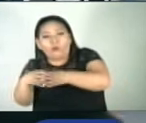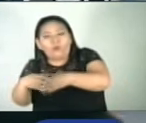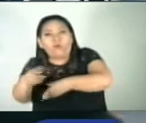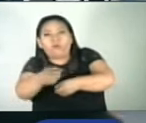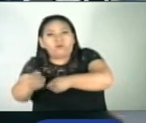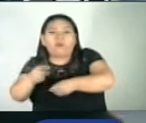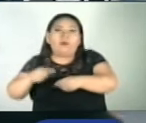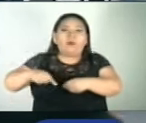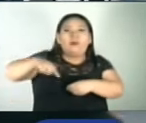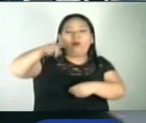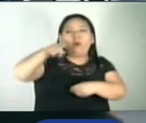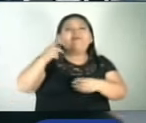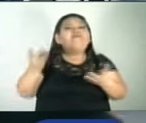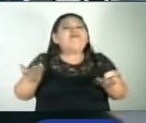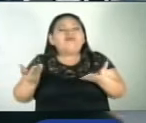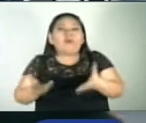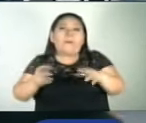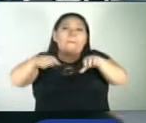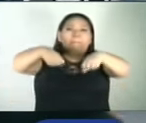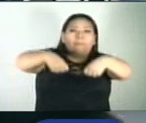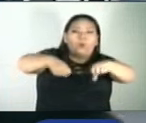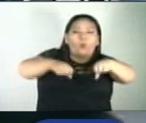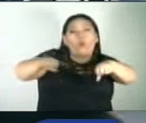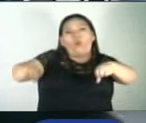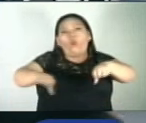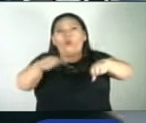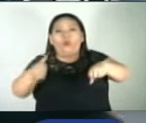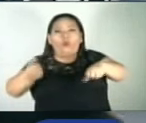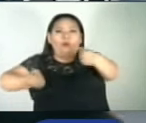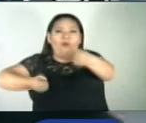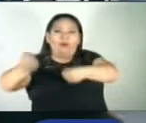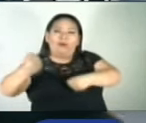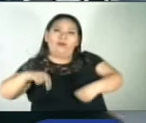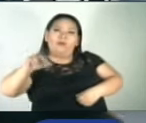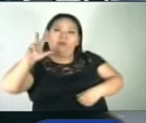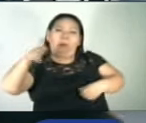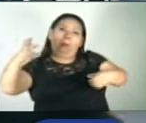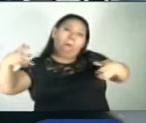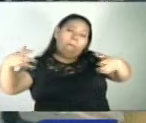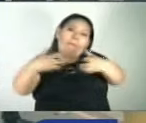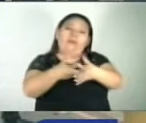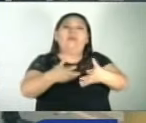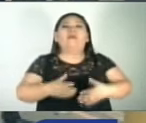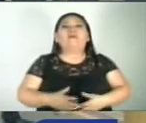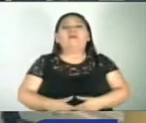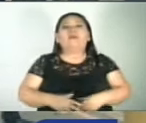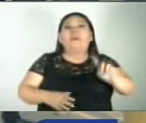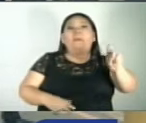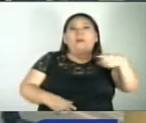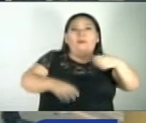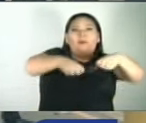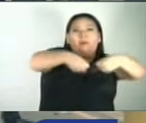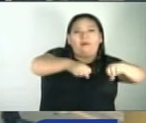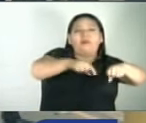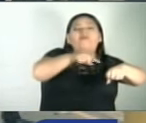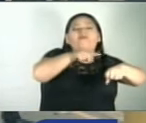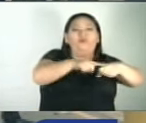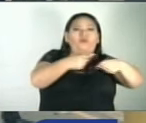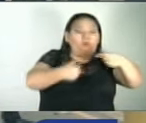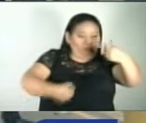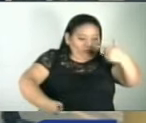al oriente, un motociclista involucrado junto con 3 vehículos particulares chocaron en la zona. El primero resultó lesionado y